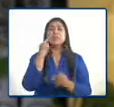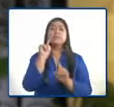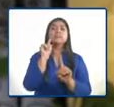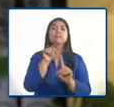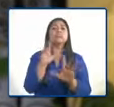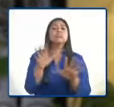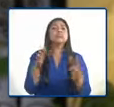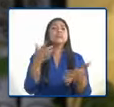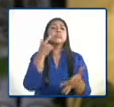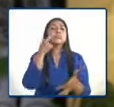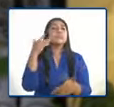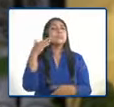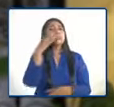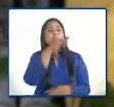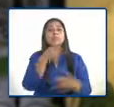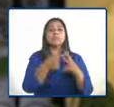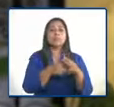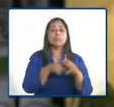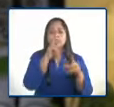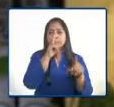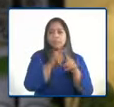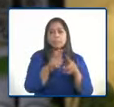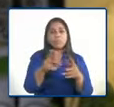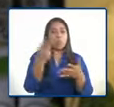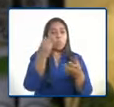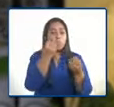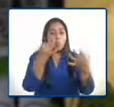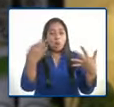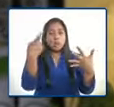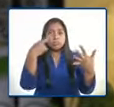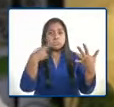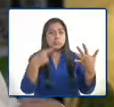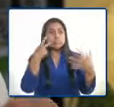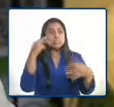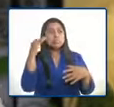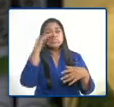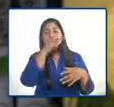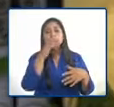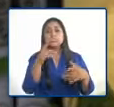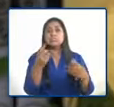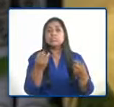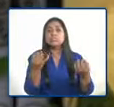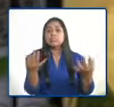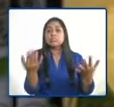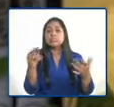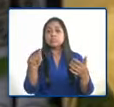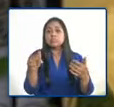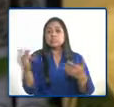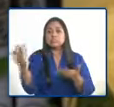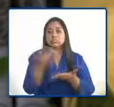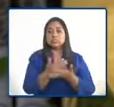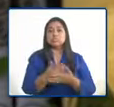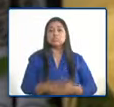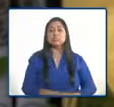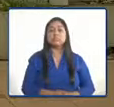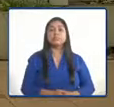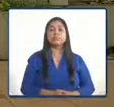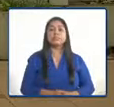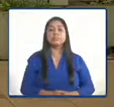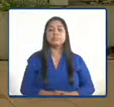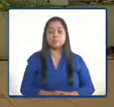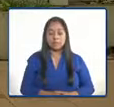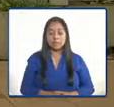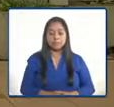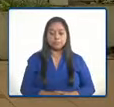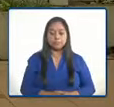estos vuelos? Y si se tiene el registro de cuántos vuelos o turistas han transitado en esta ruta. Bueno, el vuelo